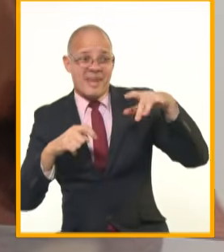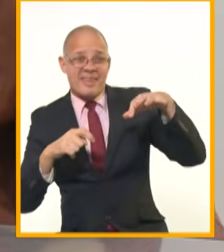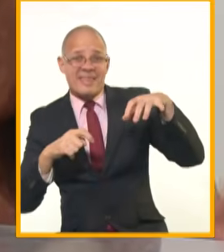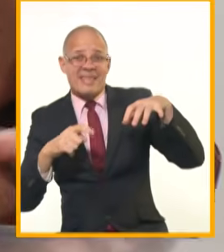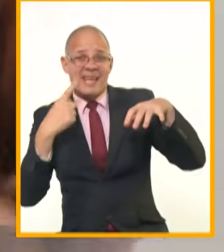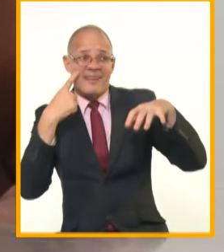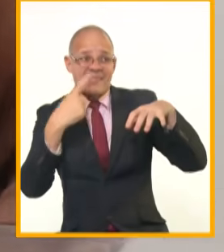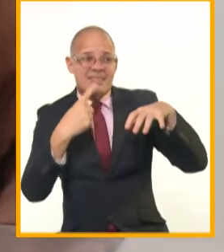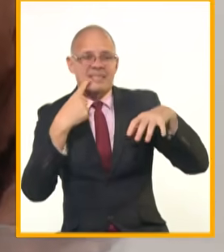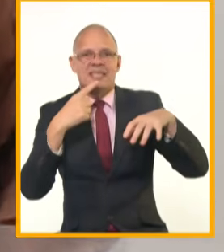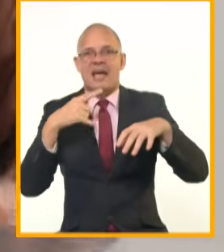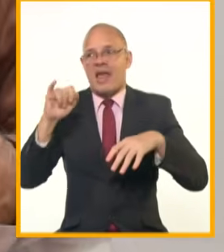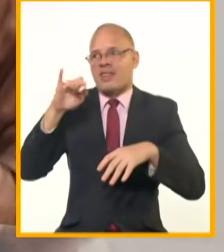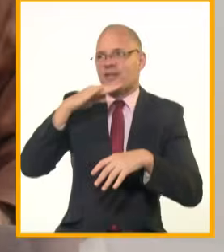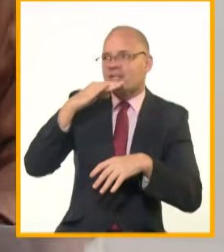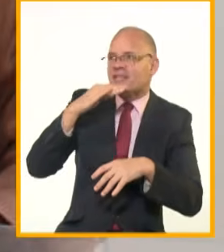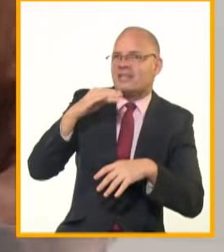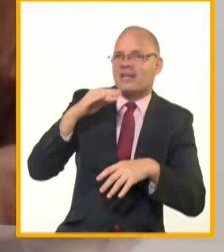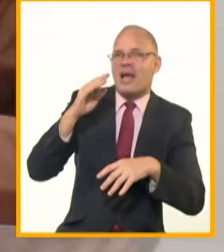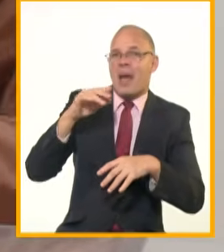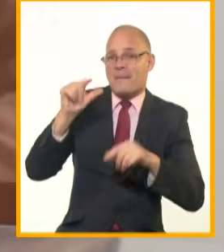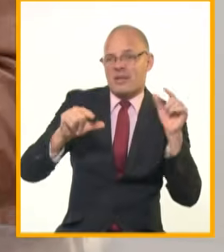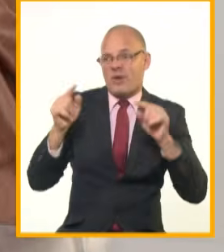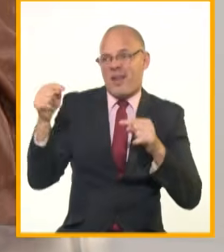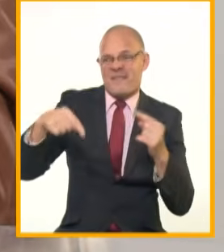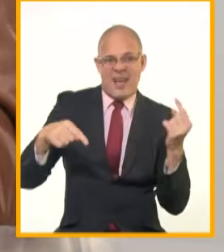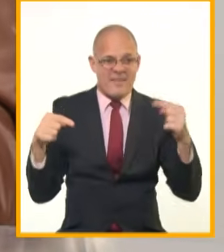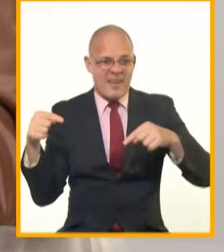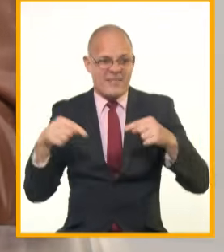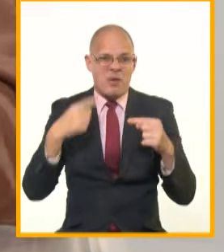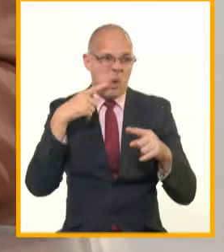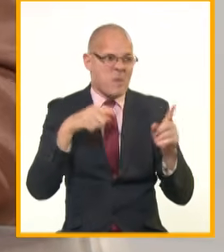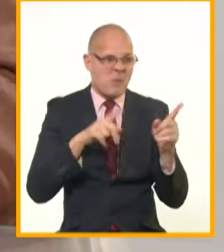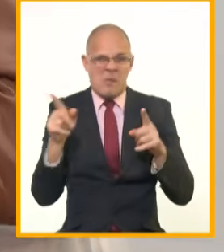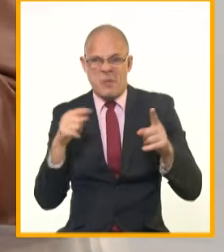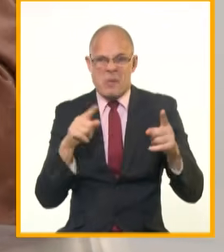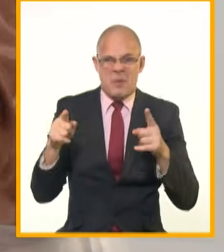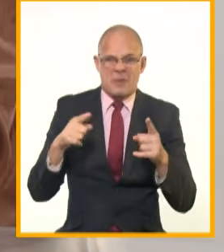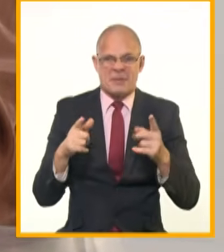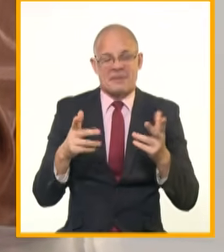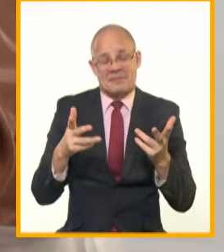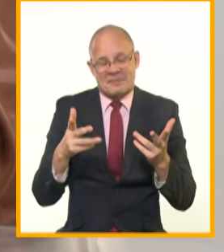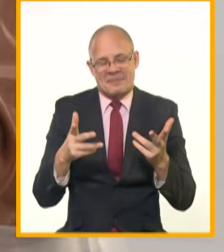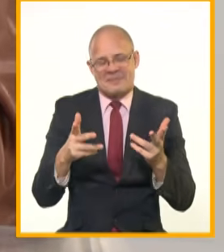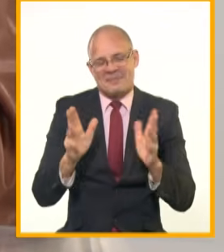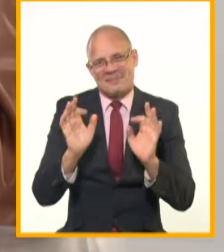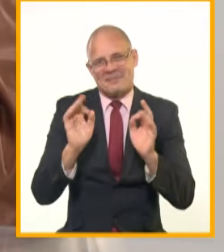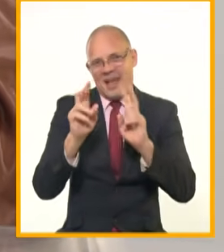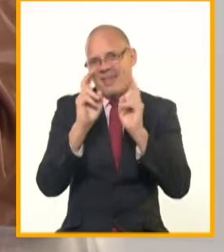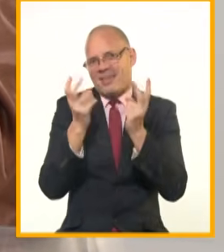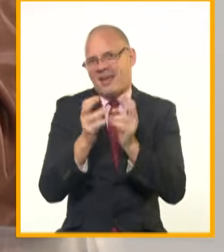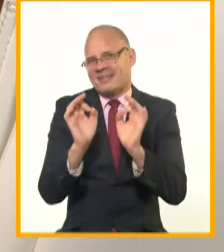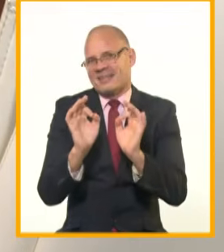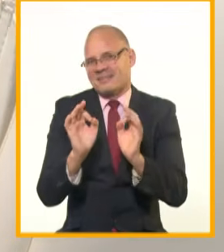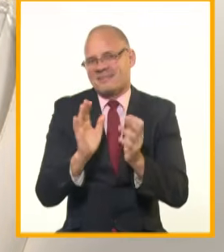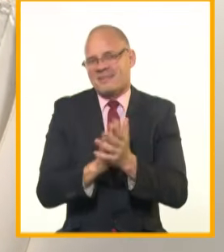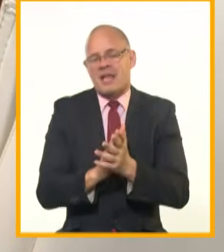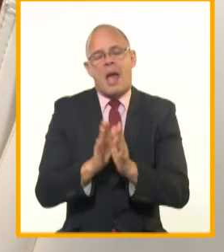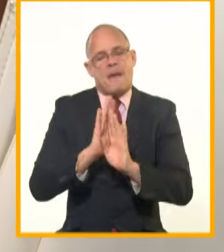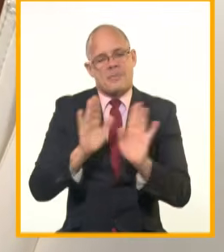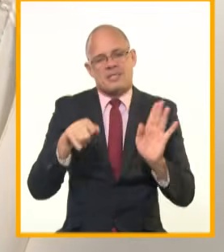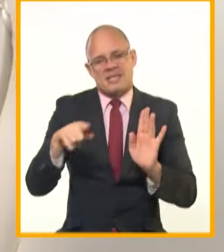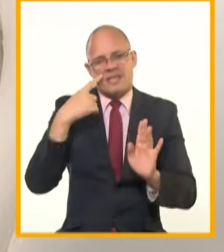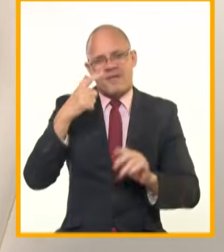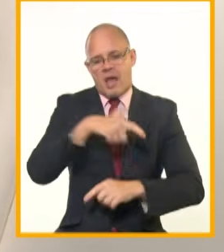pero cuando juega Industrial también hay gente que va, ¿no?, que se mueve. Pero bueno, ya hay una respuesta del pueblo a nuestro equipo de pelota, y hay